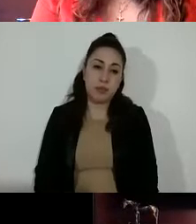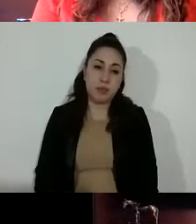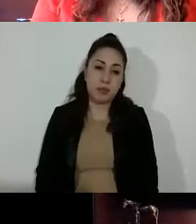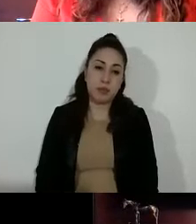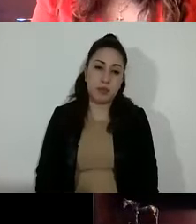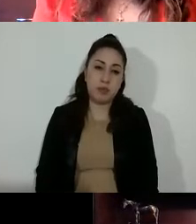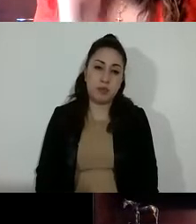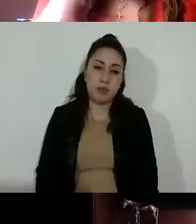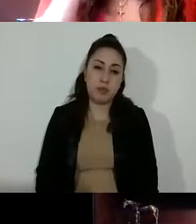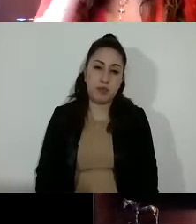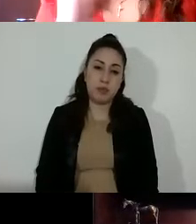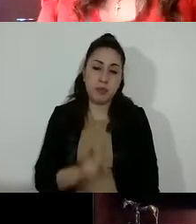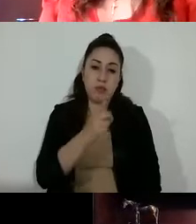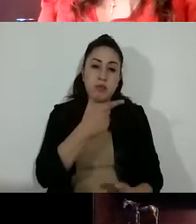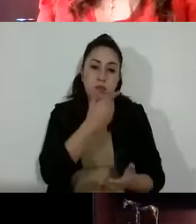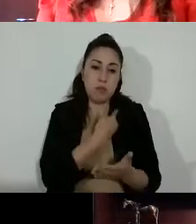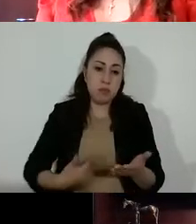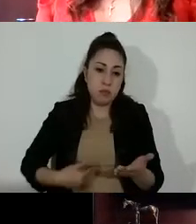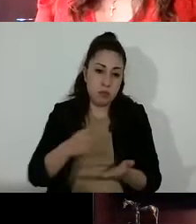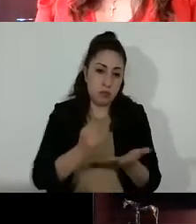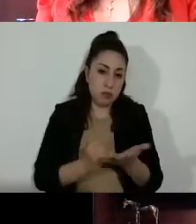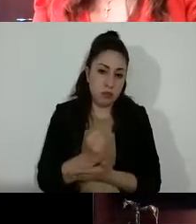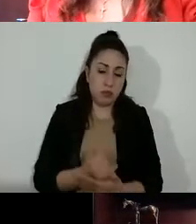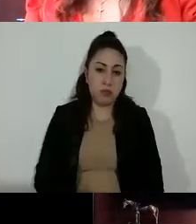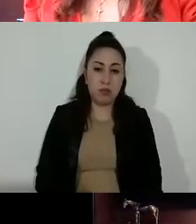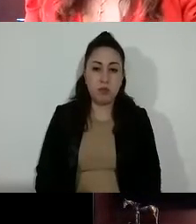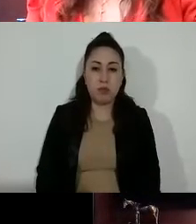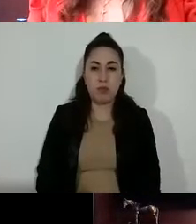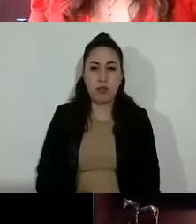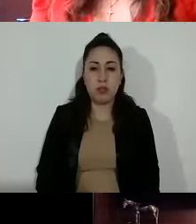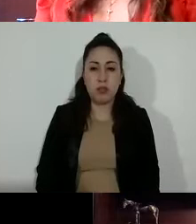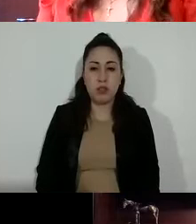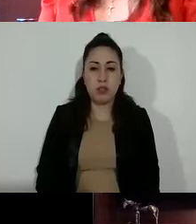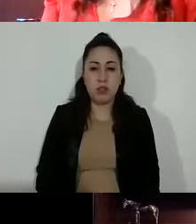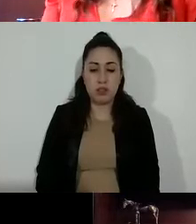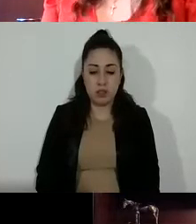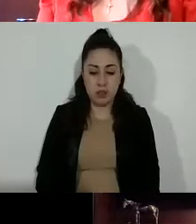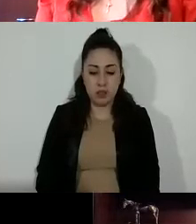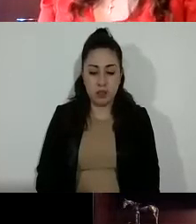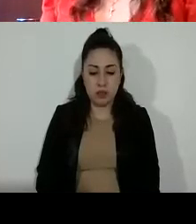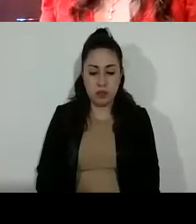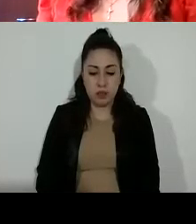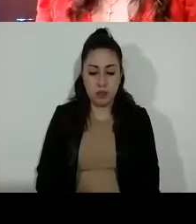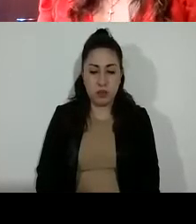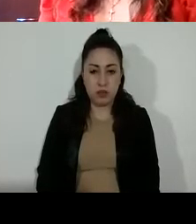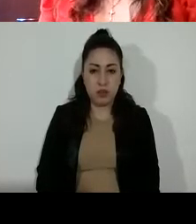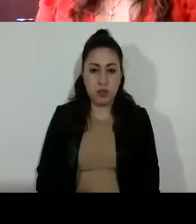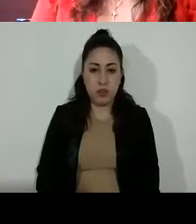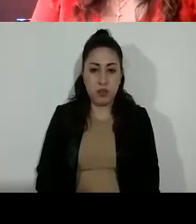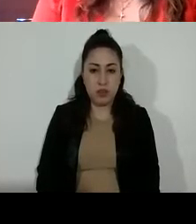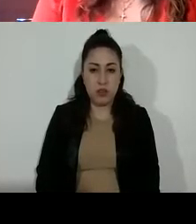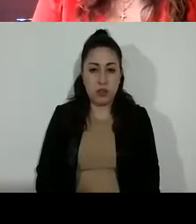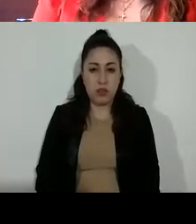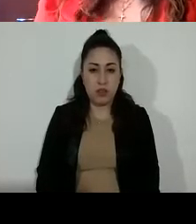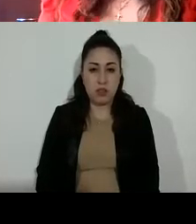Como decide el presidente. Sí, igual, presidente, me parece que tal como se hace con los dictámenes, digamos, nuestra